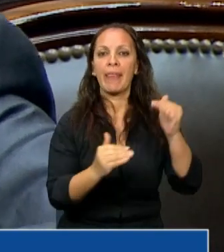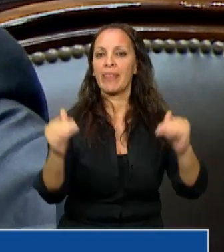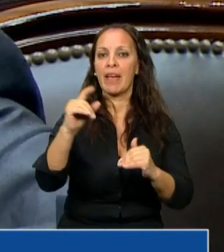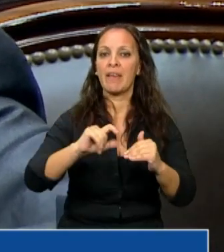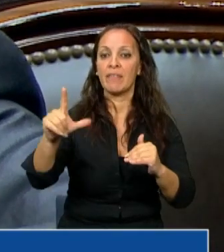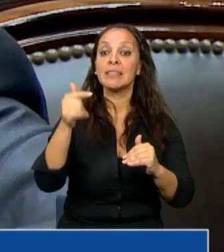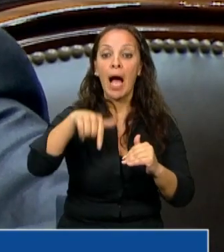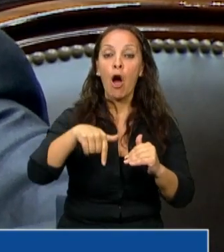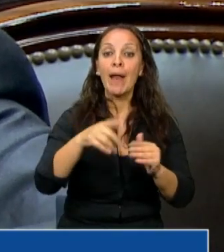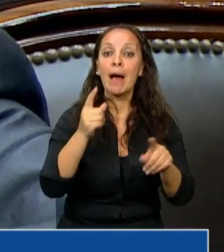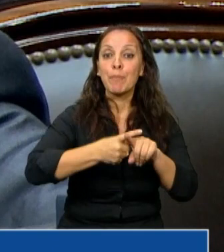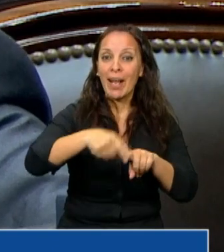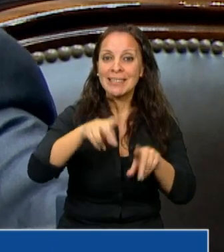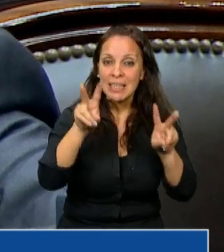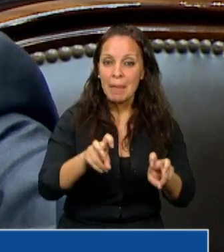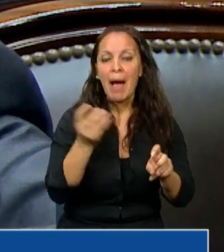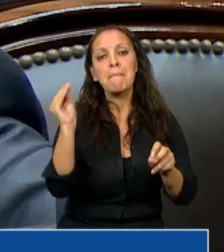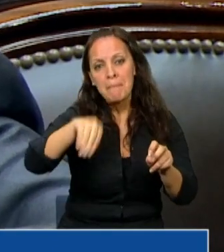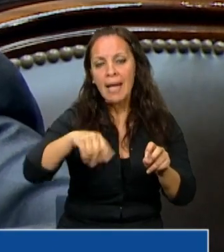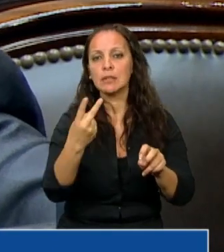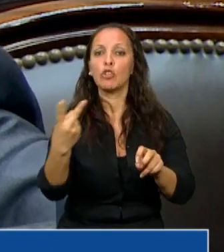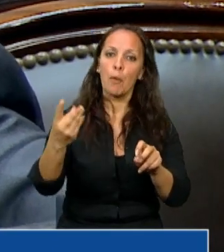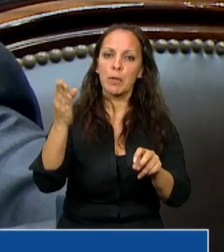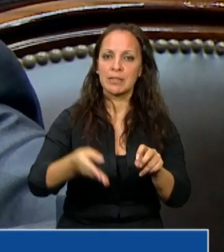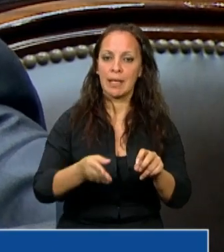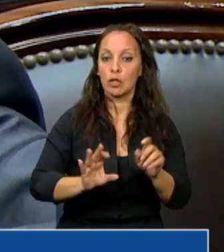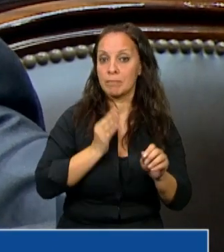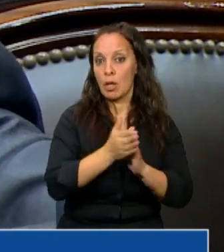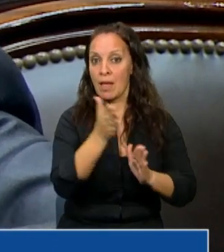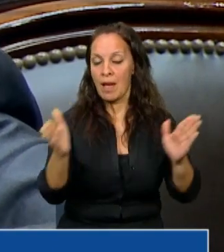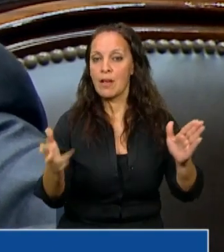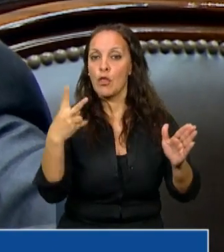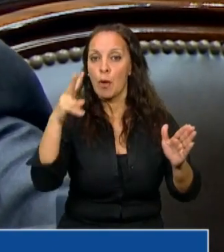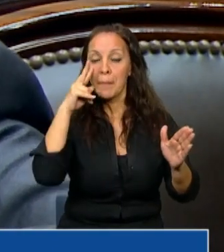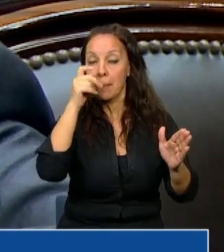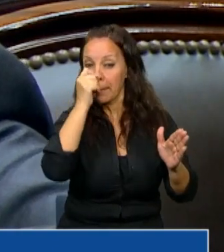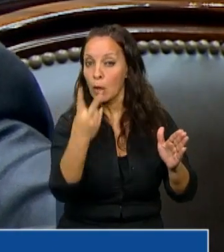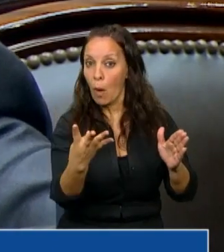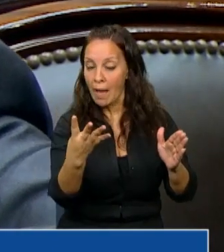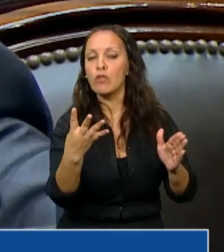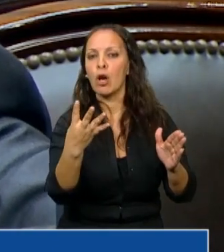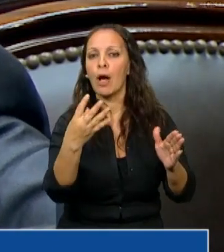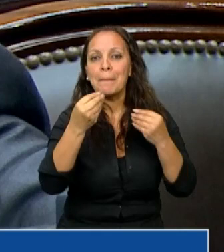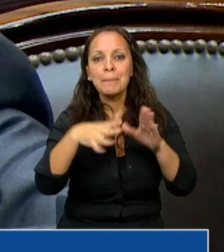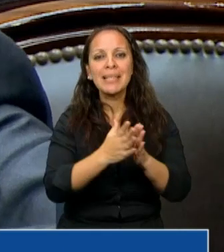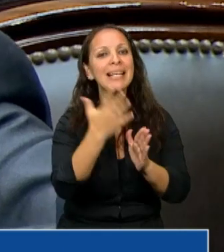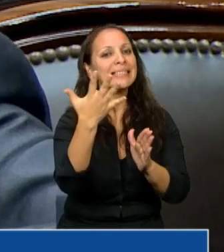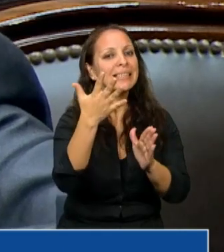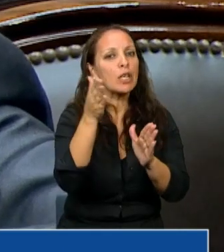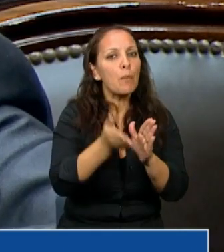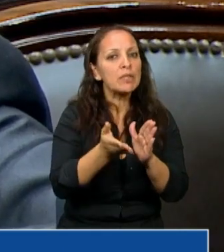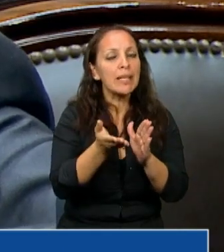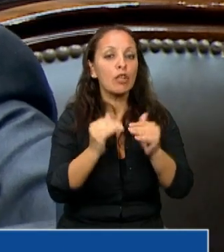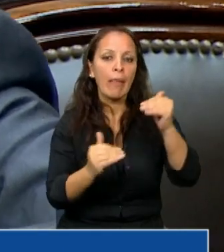1 punto de déficit fiscal adicional, con lo cual el año 2024 arranca con casi 5 puntos de